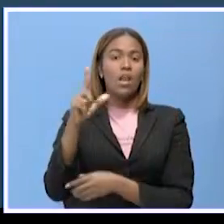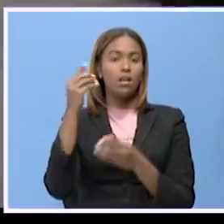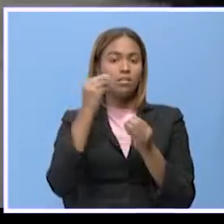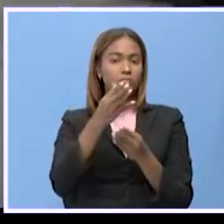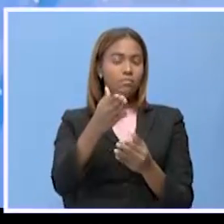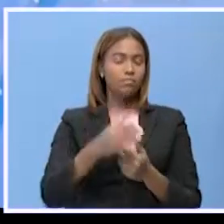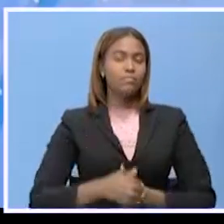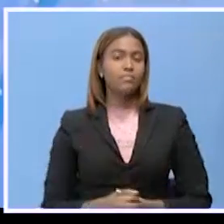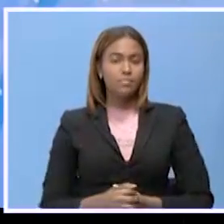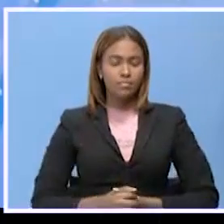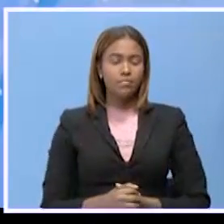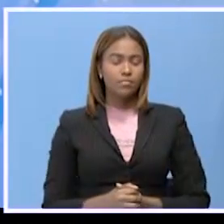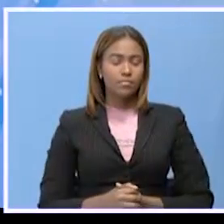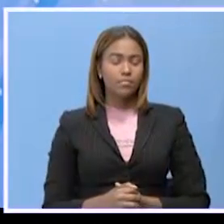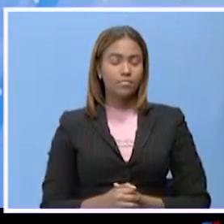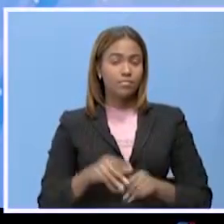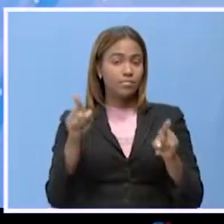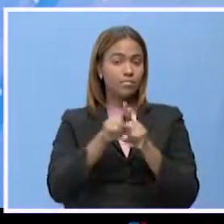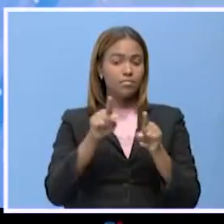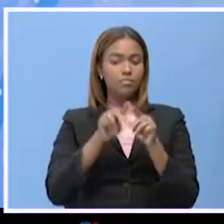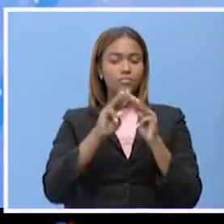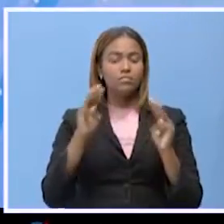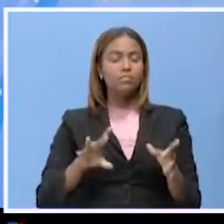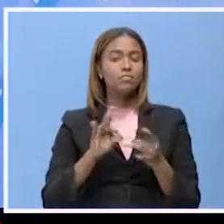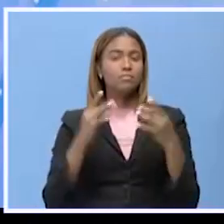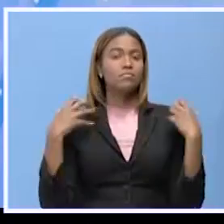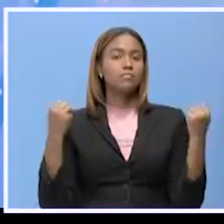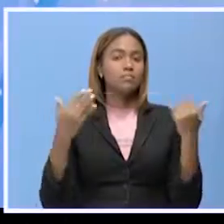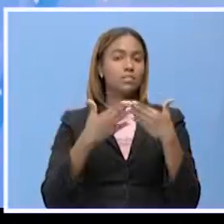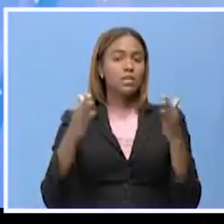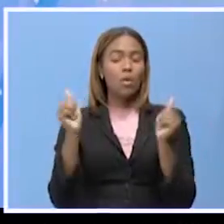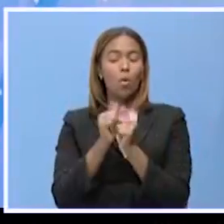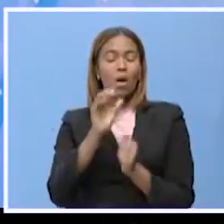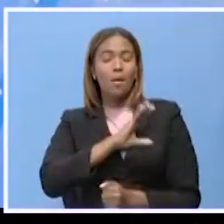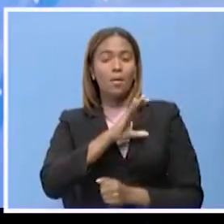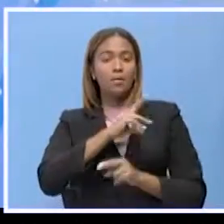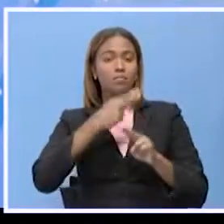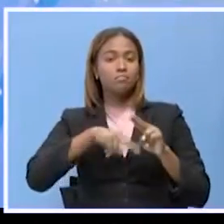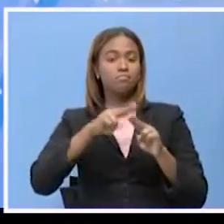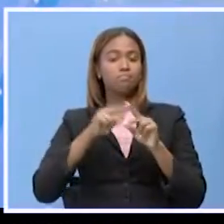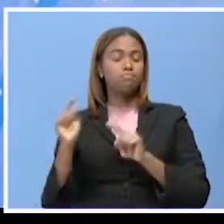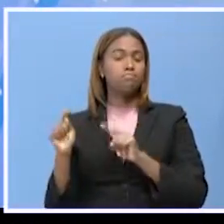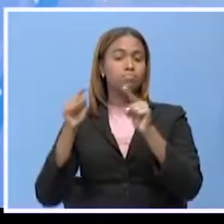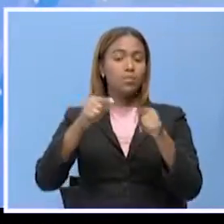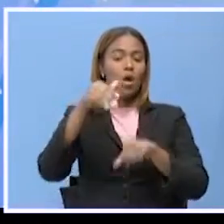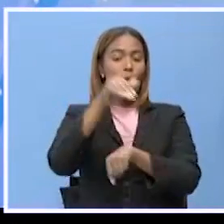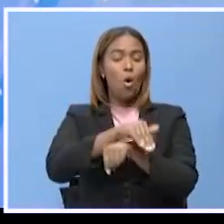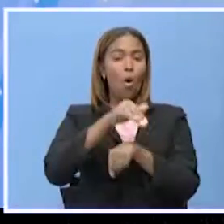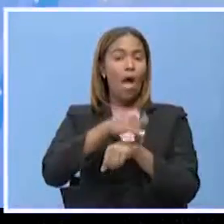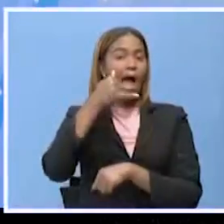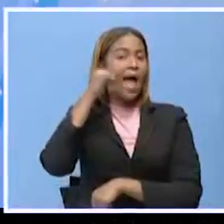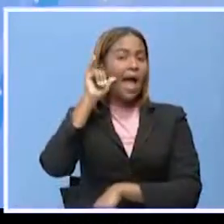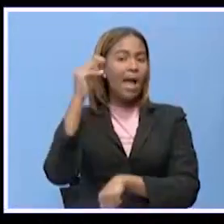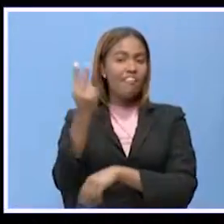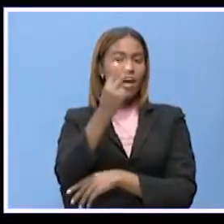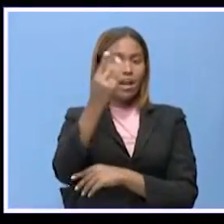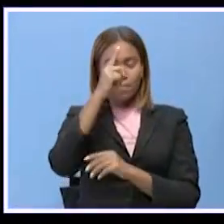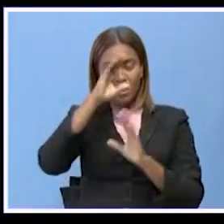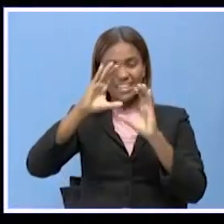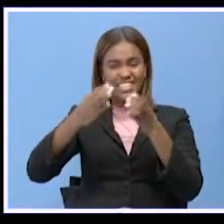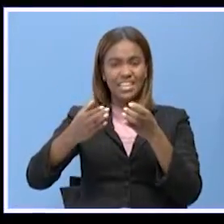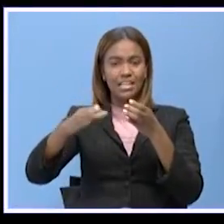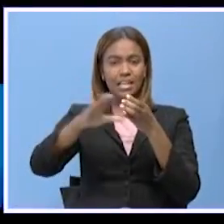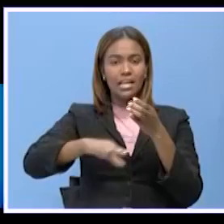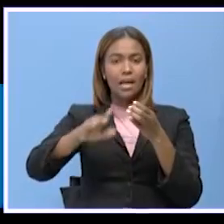Suriel. En tanto que el Ministerio de Salud Pública y la Policía Nacional intervinieron en la noche de ayer viernes a Century Plaza